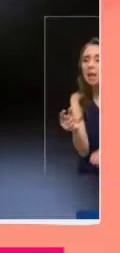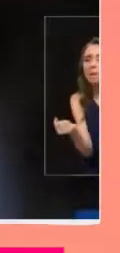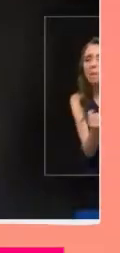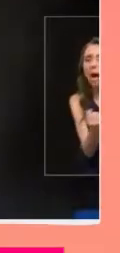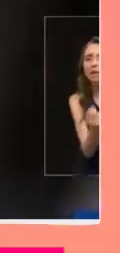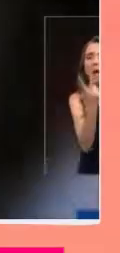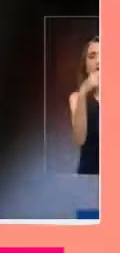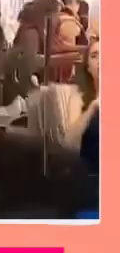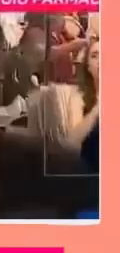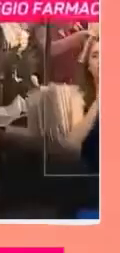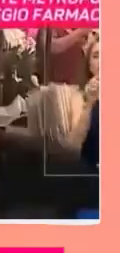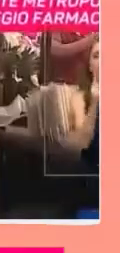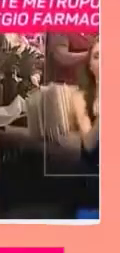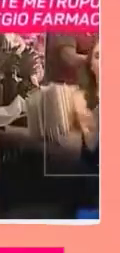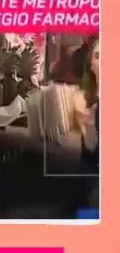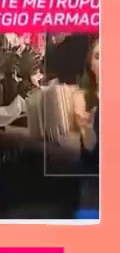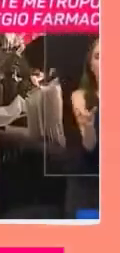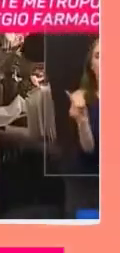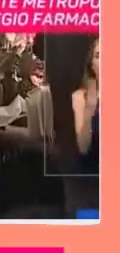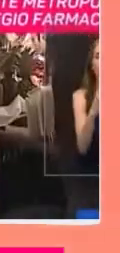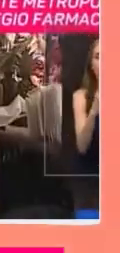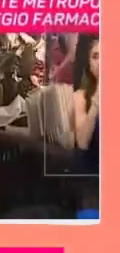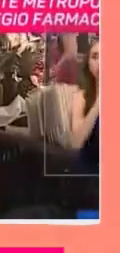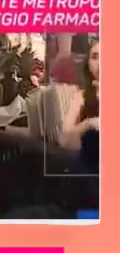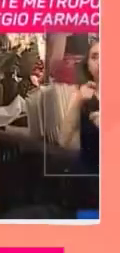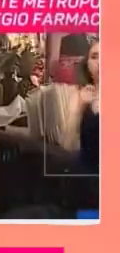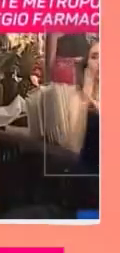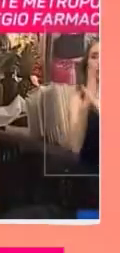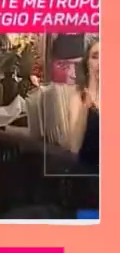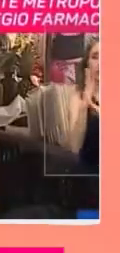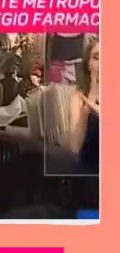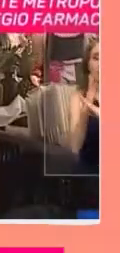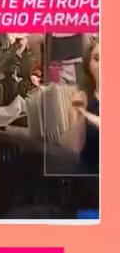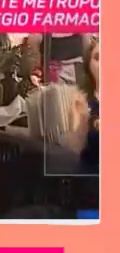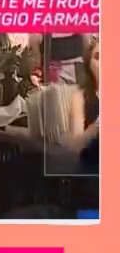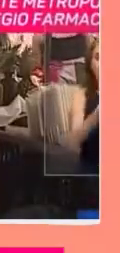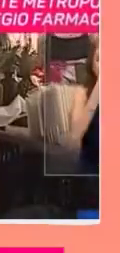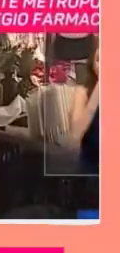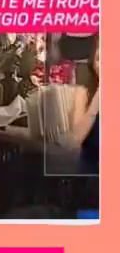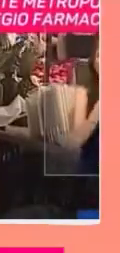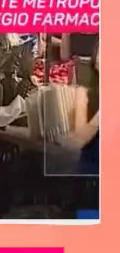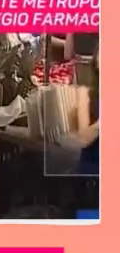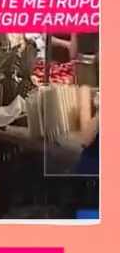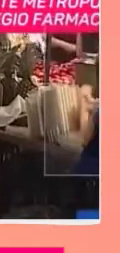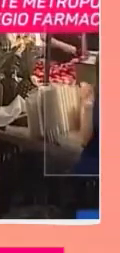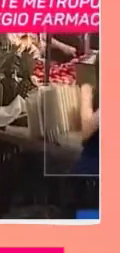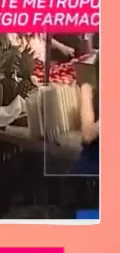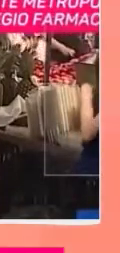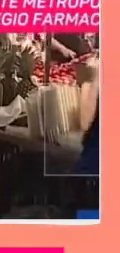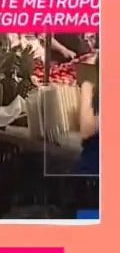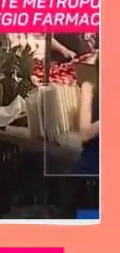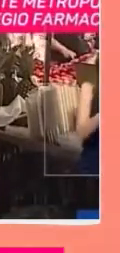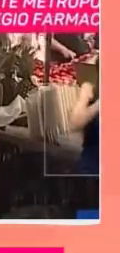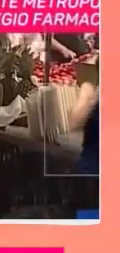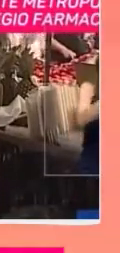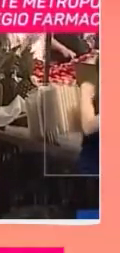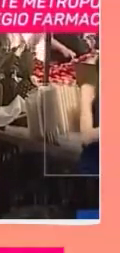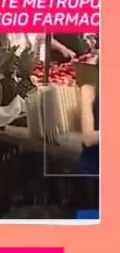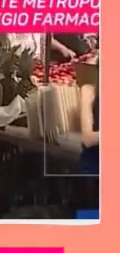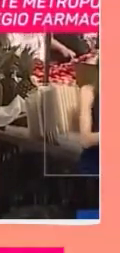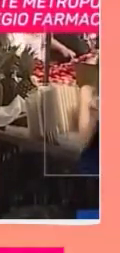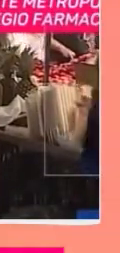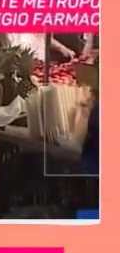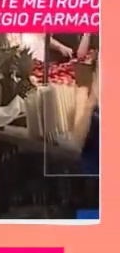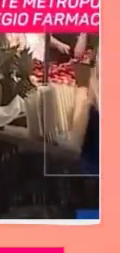médica retenida, una receta médica que requiere exhibición, o los que requieren un cheque, como lo dice usted, un cheque médico, incluso,